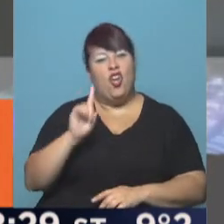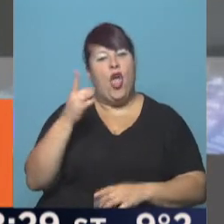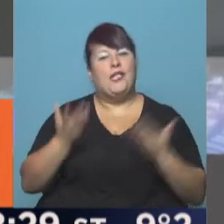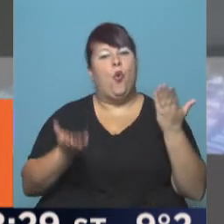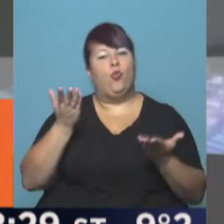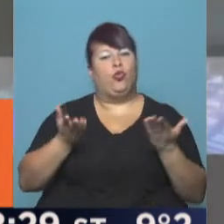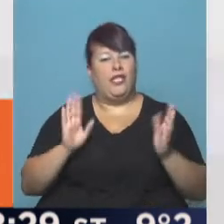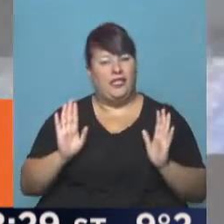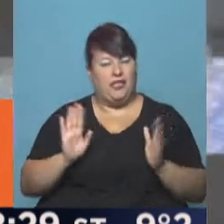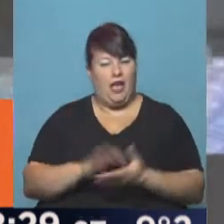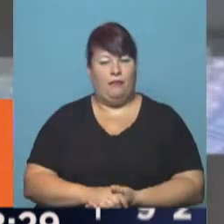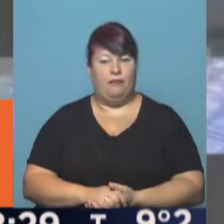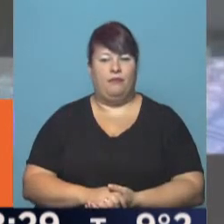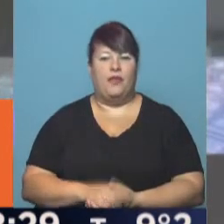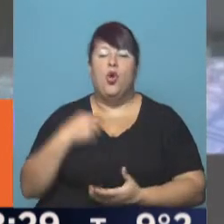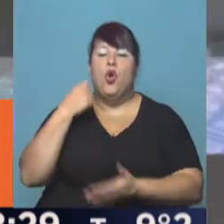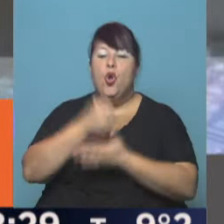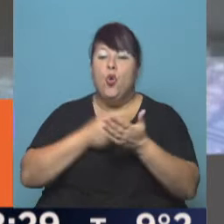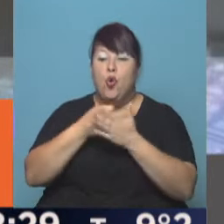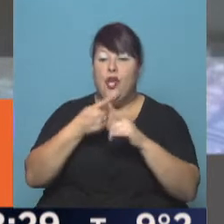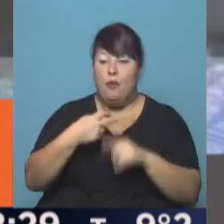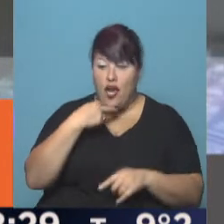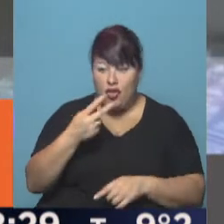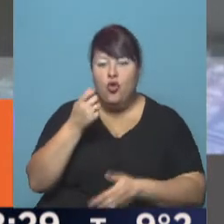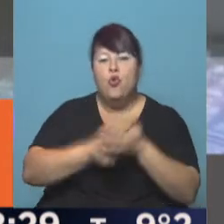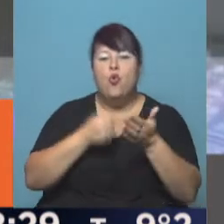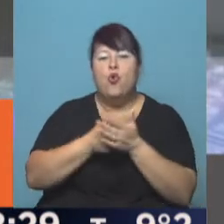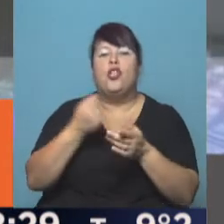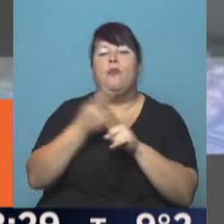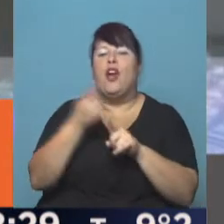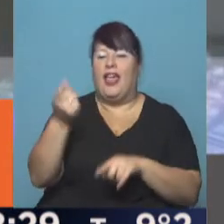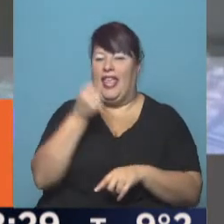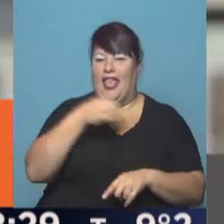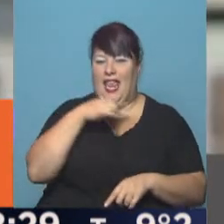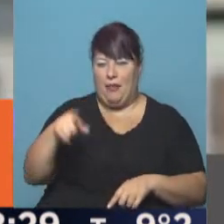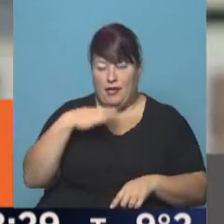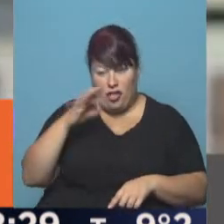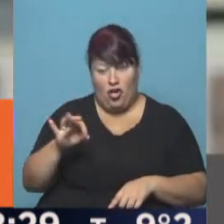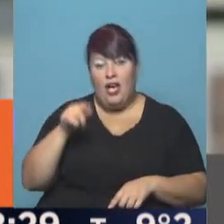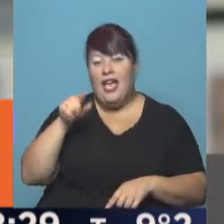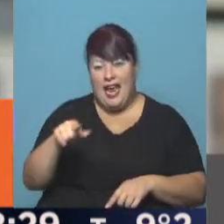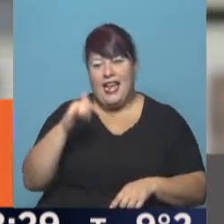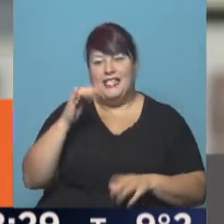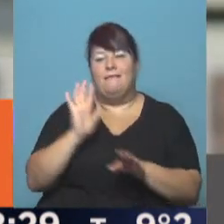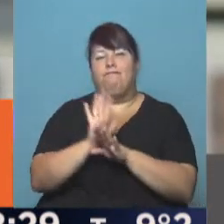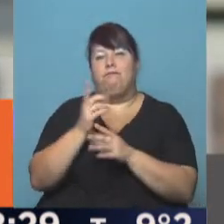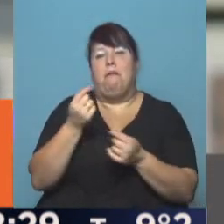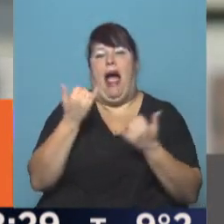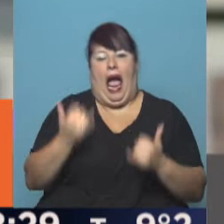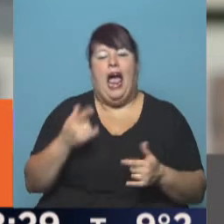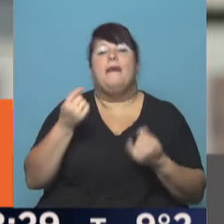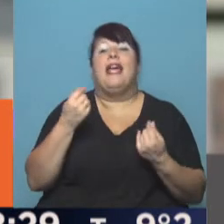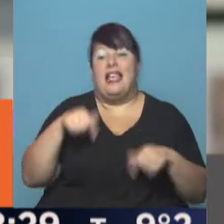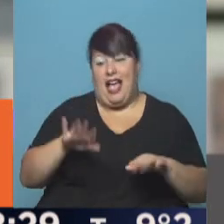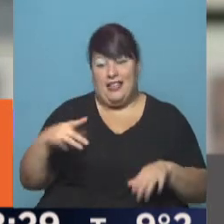justicia. Luchar por los hijos es luchar por lo que ellos querían. Y eso tiene un precio. Y el precio